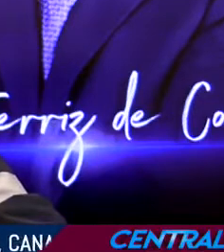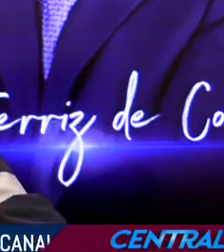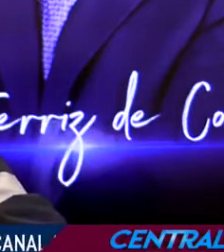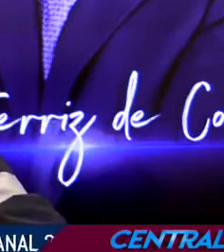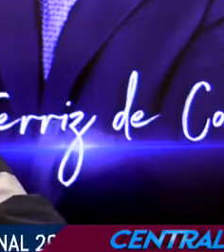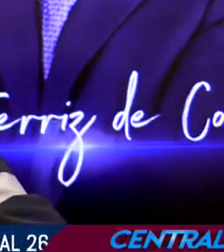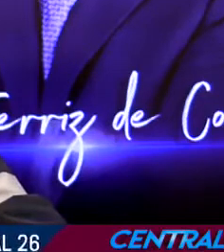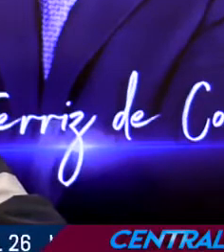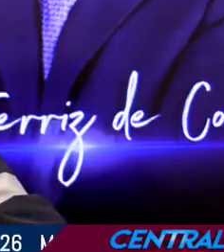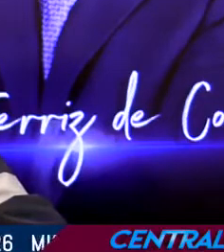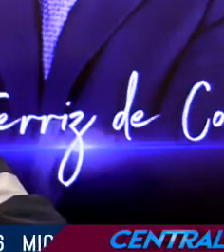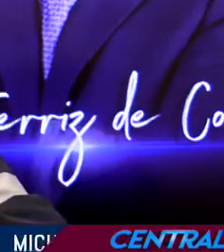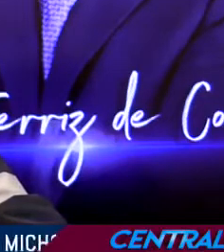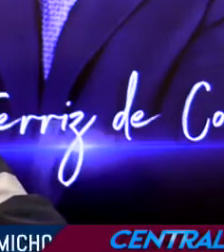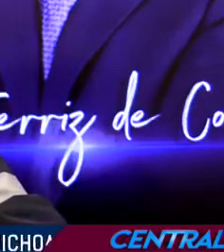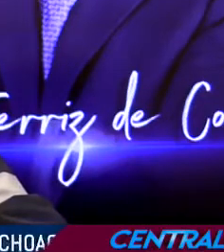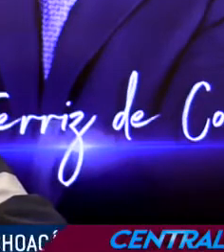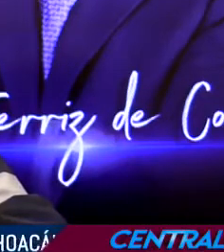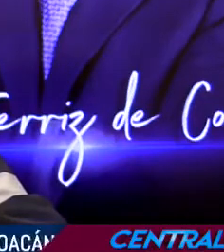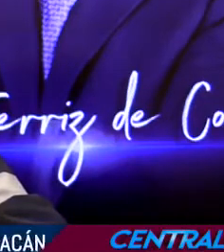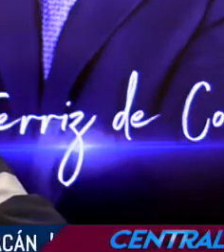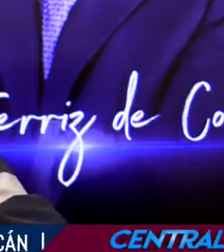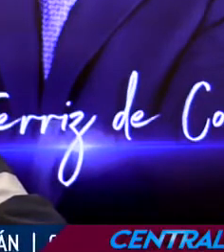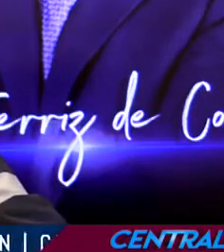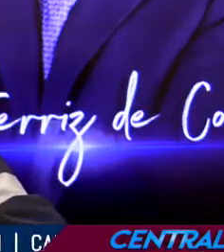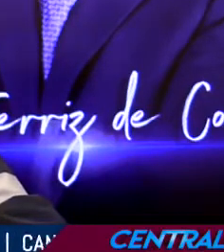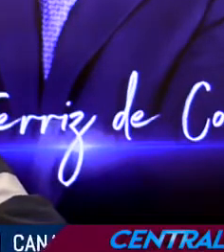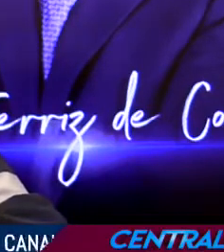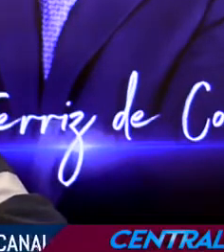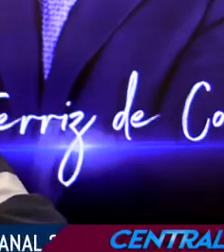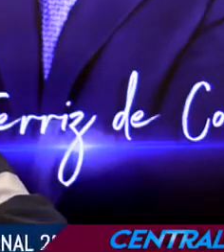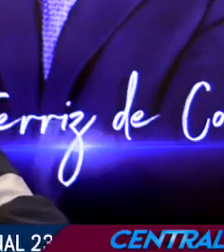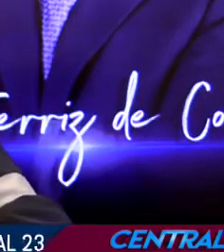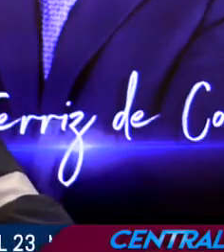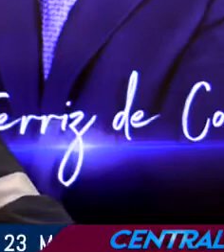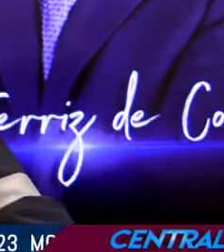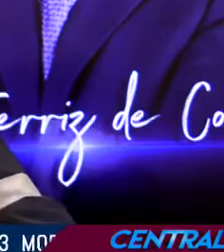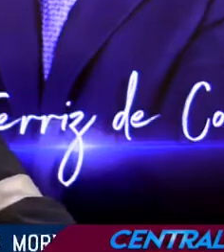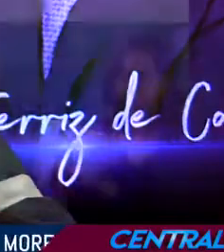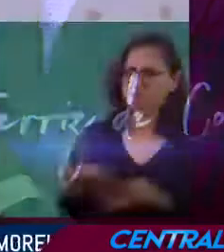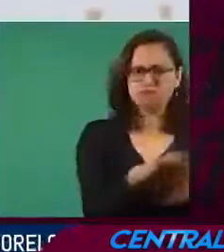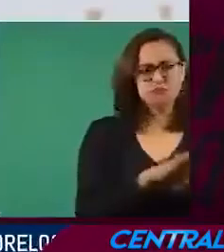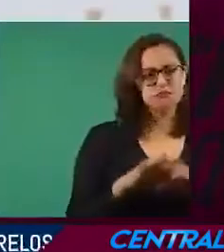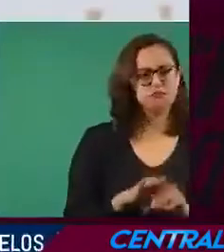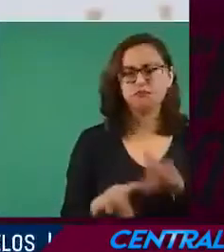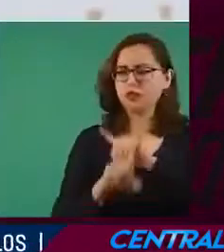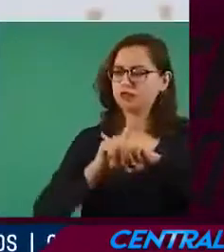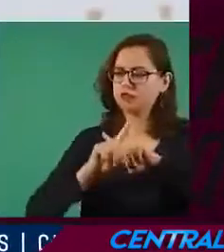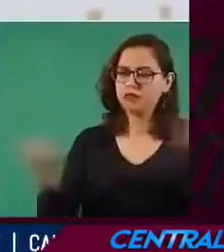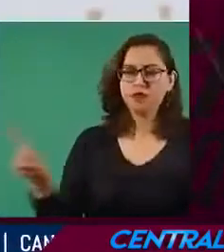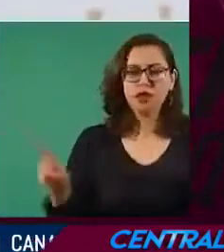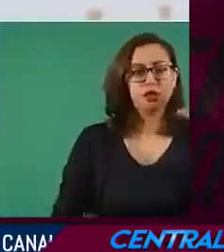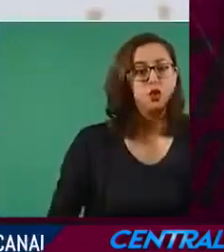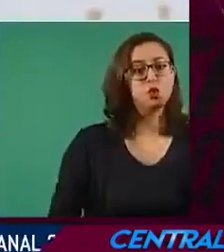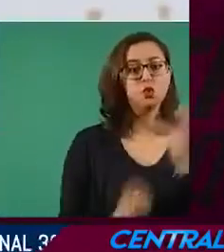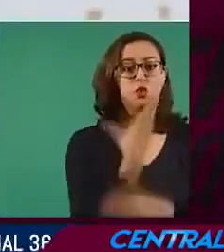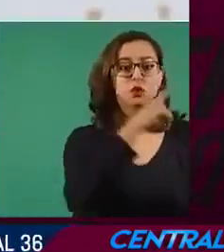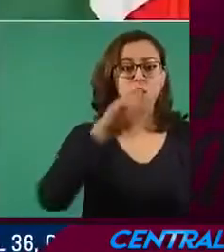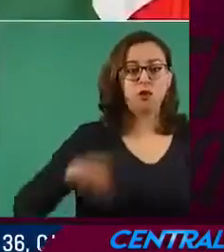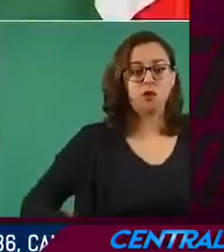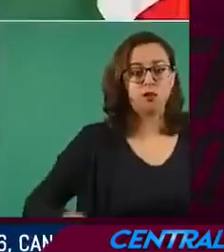todo el esfuerzo y le ha metido toda la voluntad para rescatar a Pemex y a la CFE. Y nosotros nos hemos